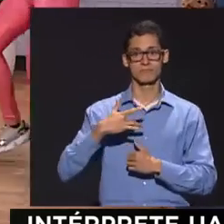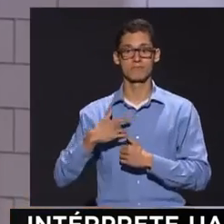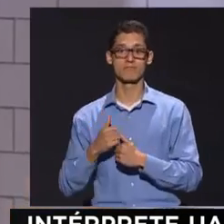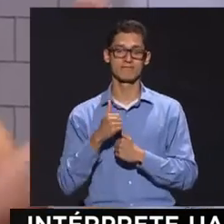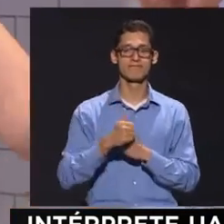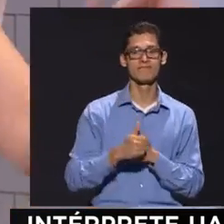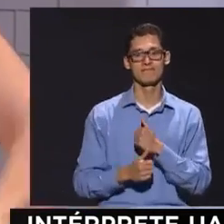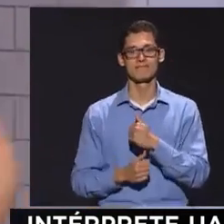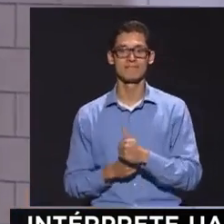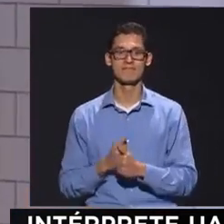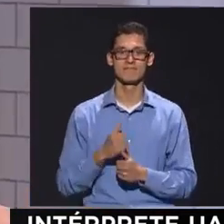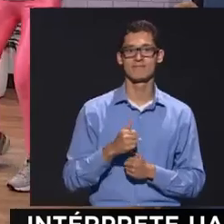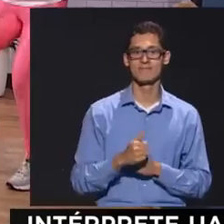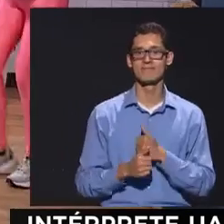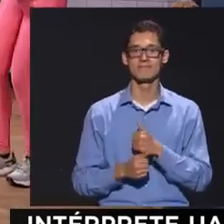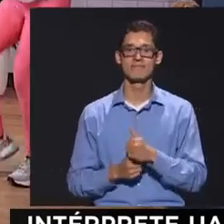cómo